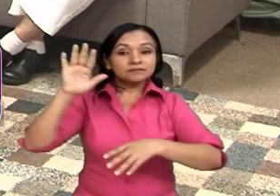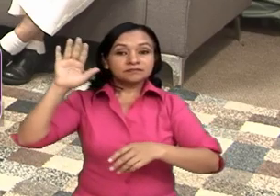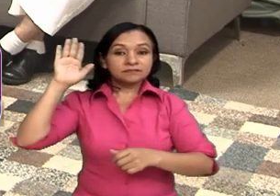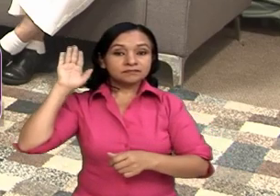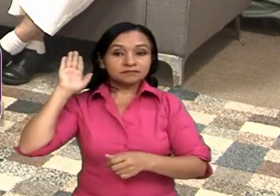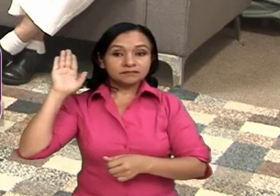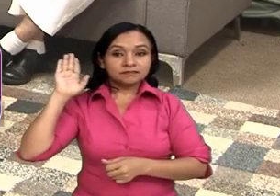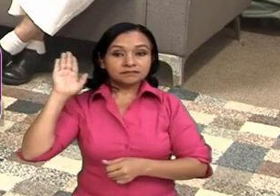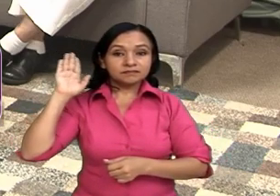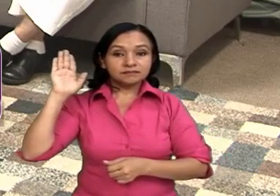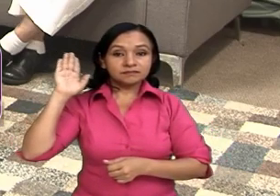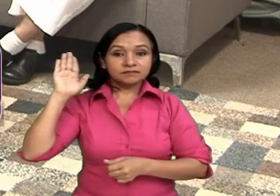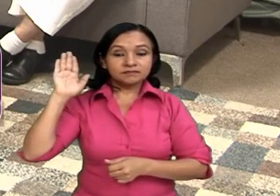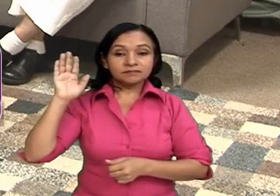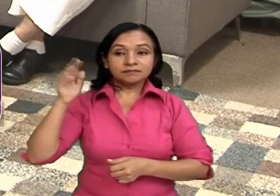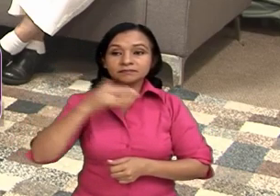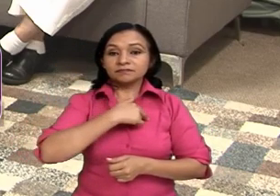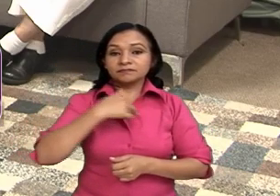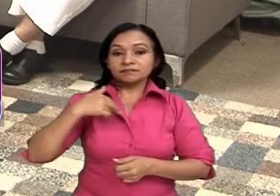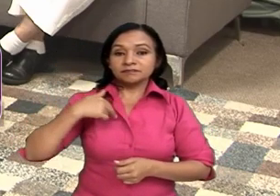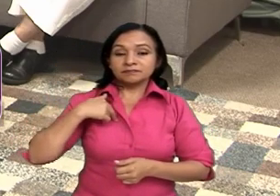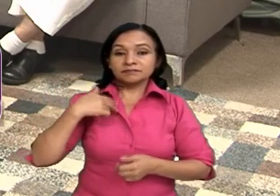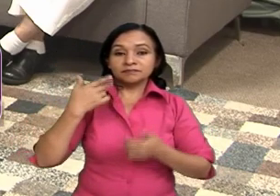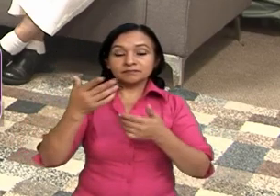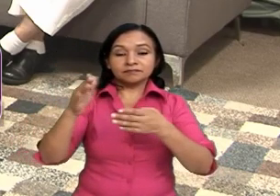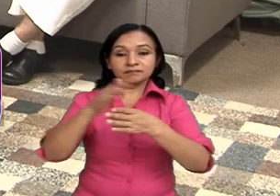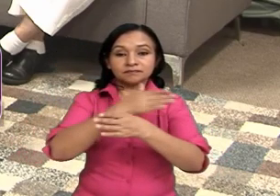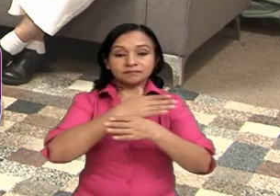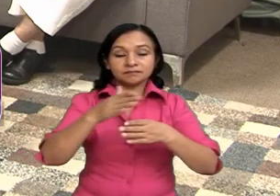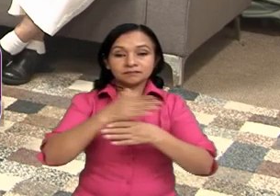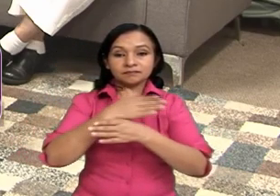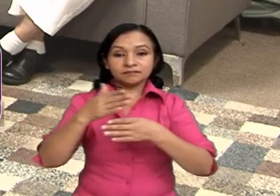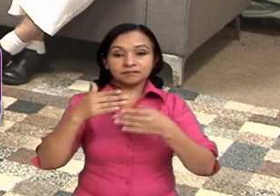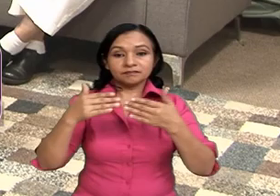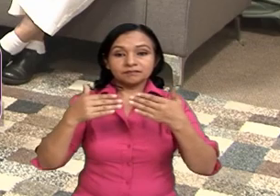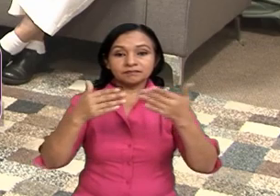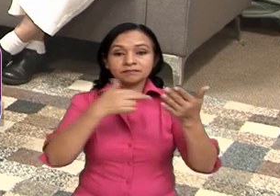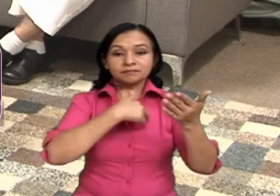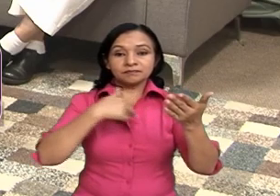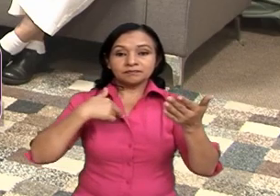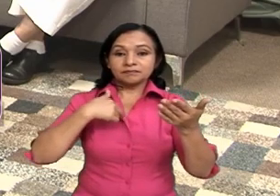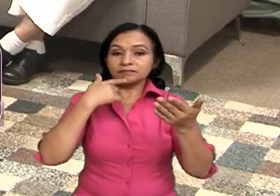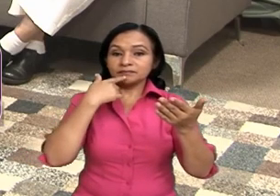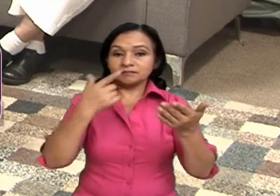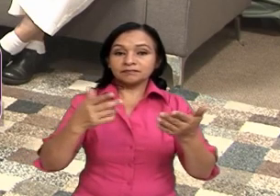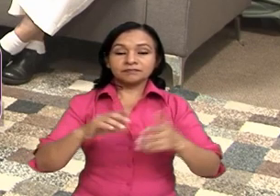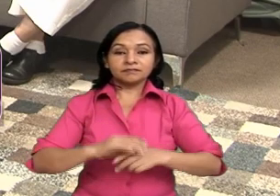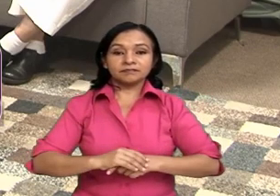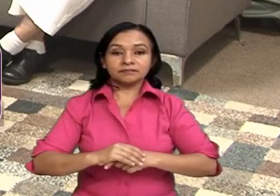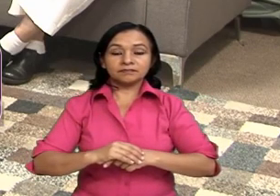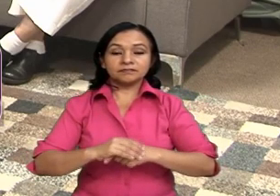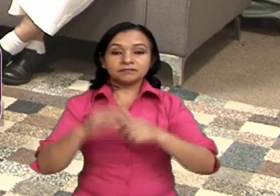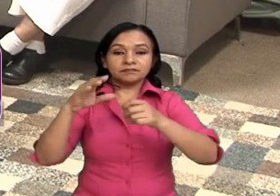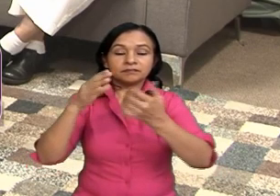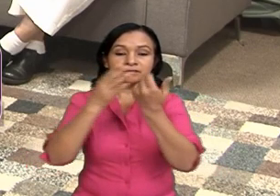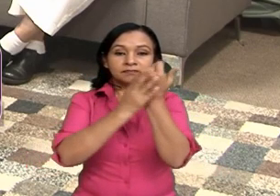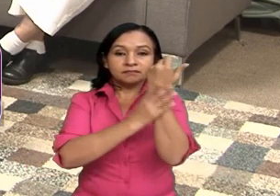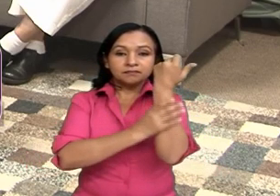de derribar las barreras y las brechas. Todavía tenemos brechas. Claro. Así como en la pobreza no